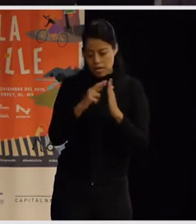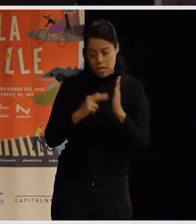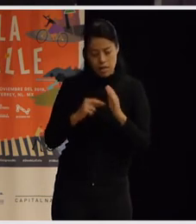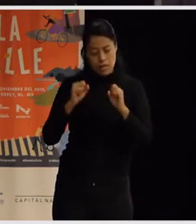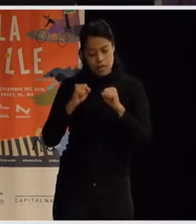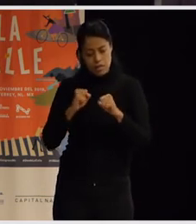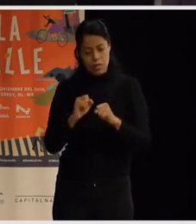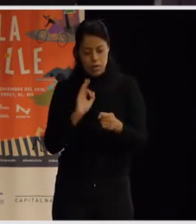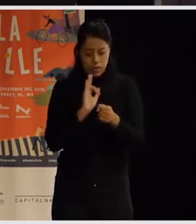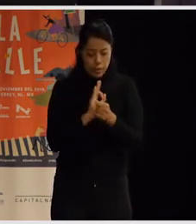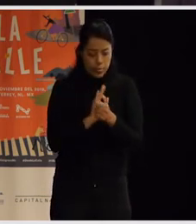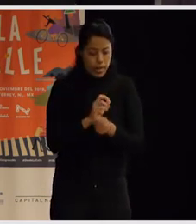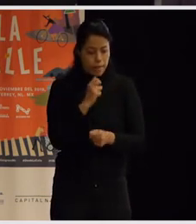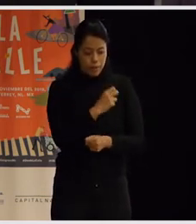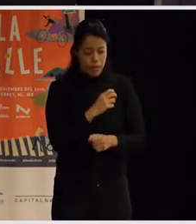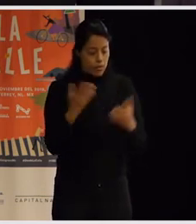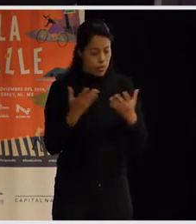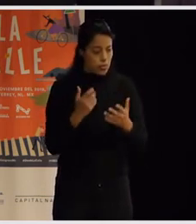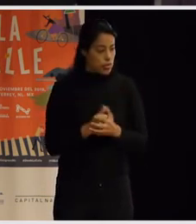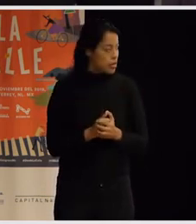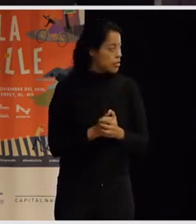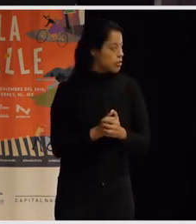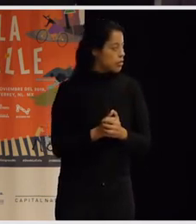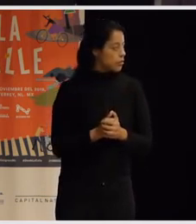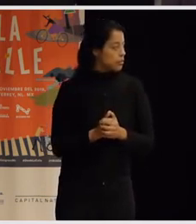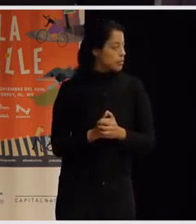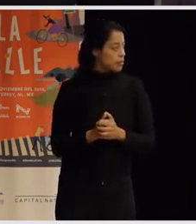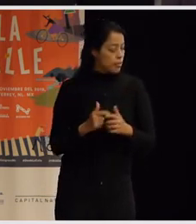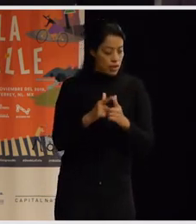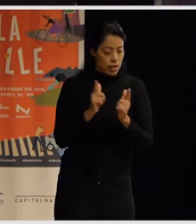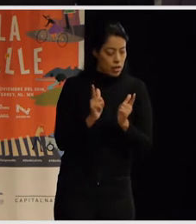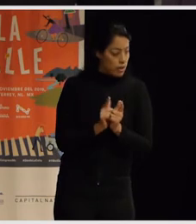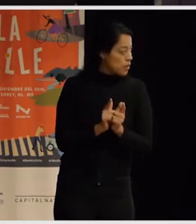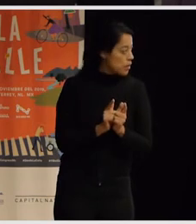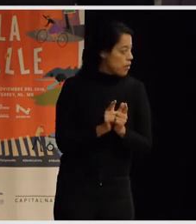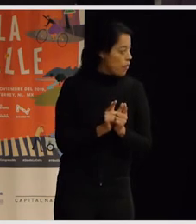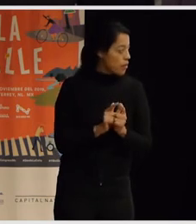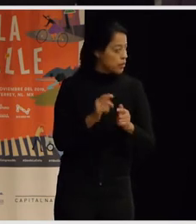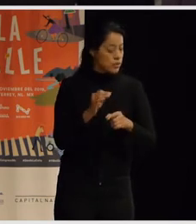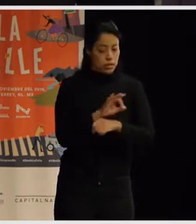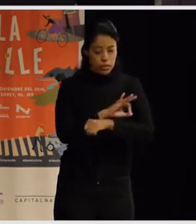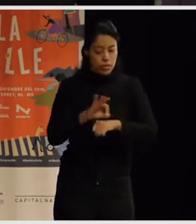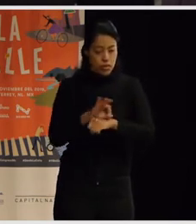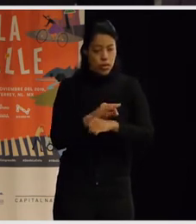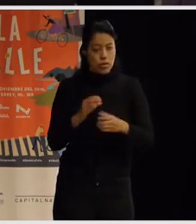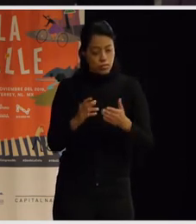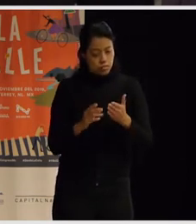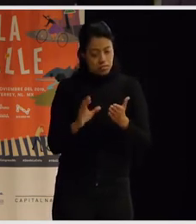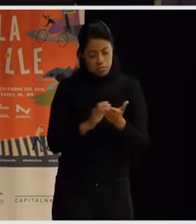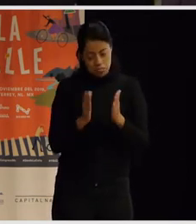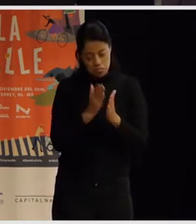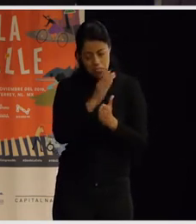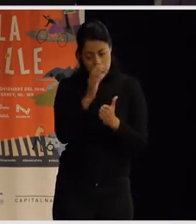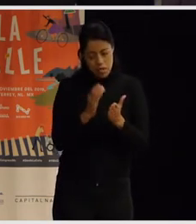esos son los dos más padres que hemos hecho la verdad se los aliente un chavo de que del grupo que es arquitecto y es urbanista y es el que nos